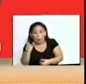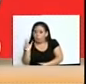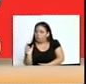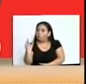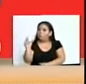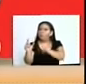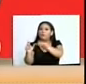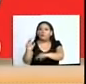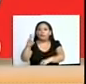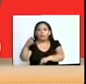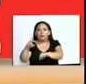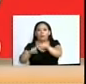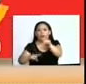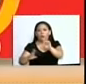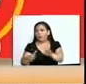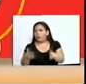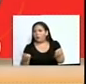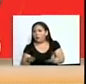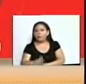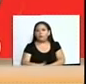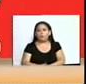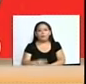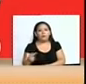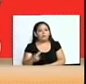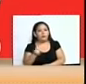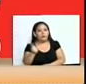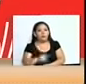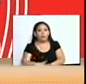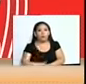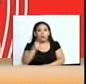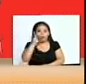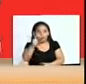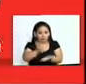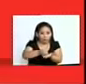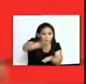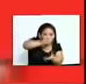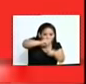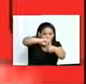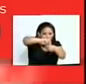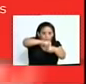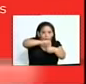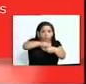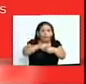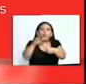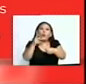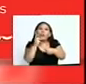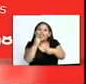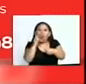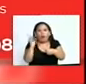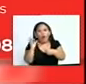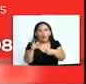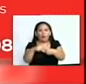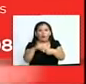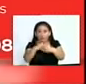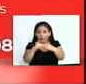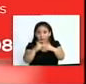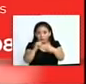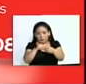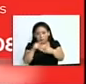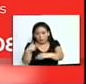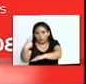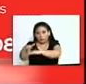por $20. La mecánica es muy fácil. Busca los códigos en las tapas doradas de tu bebida favorita y envía un